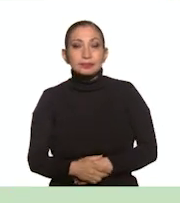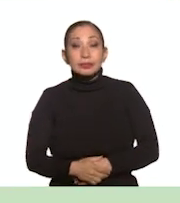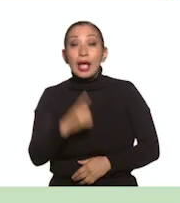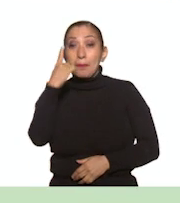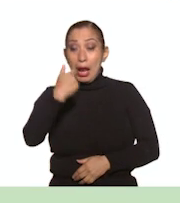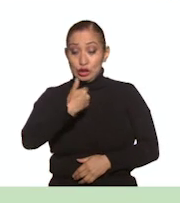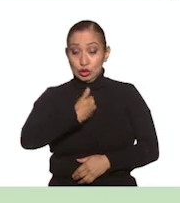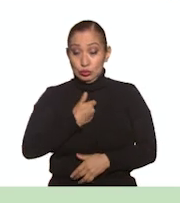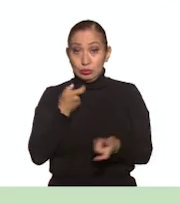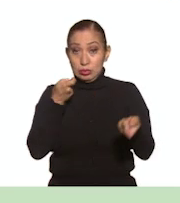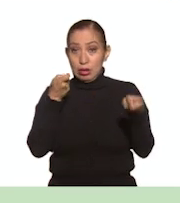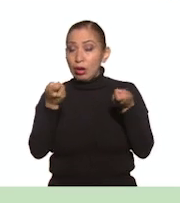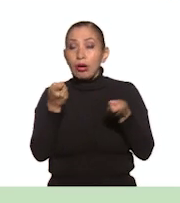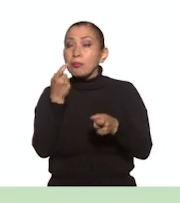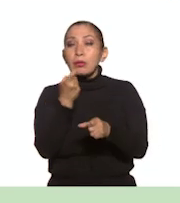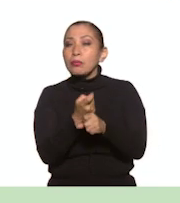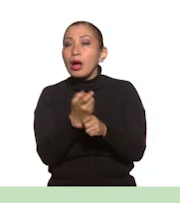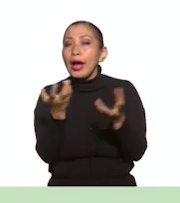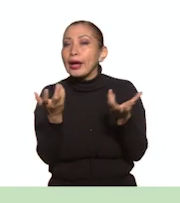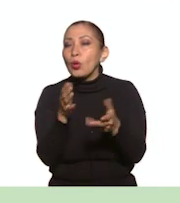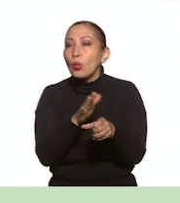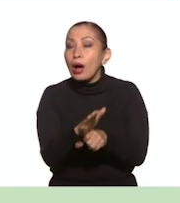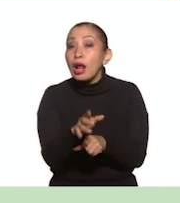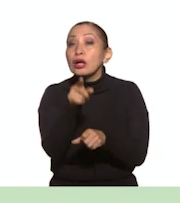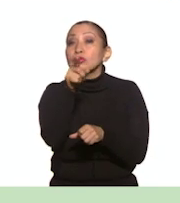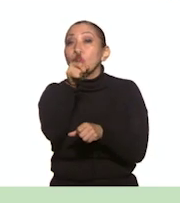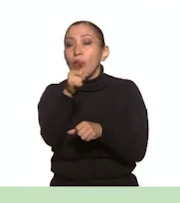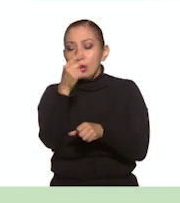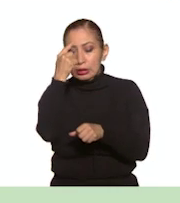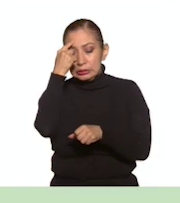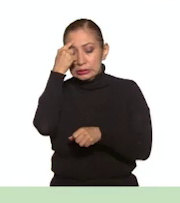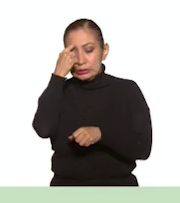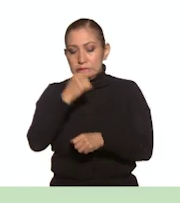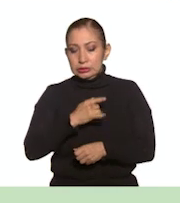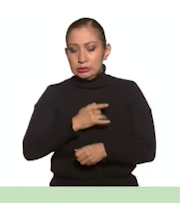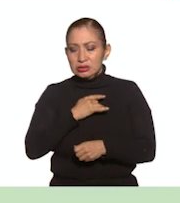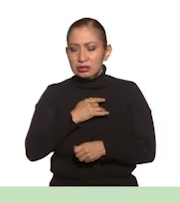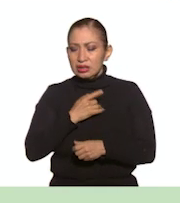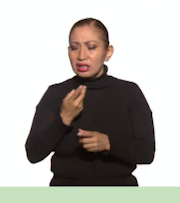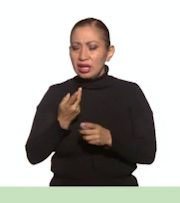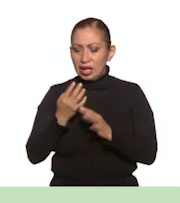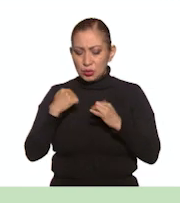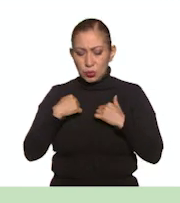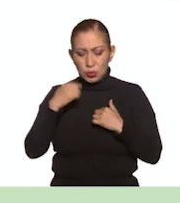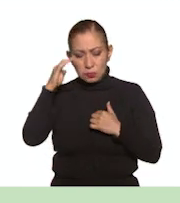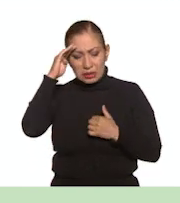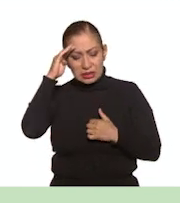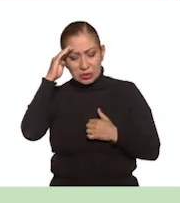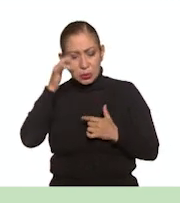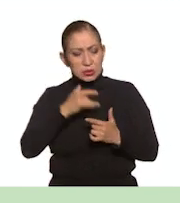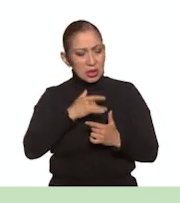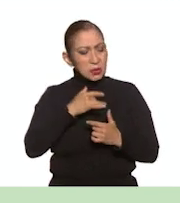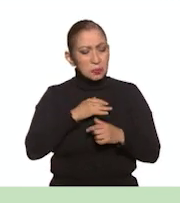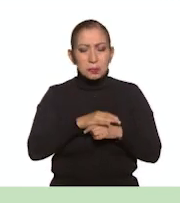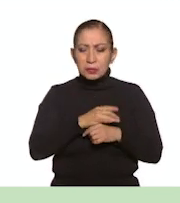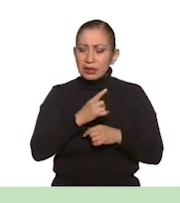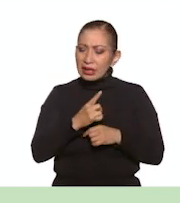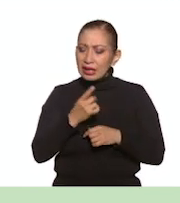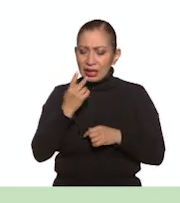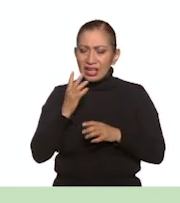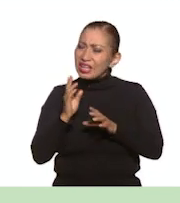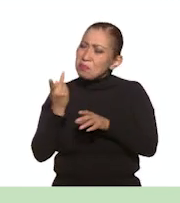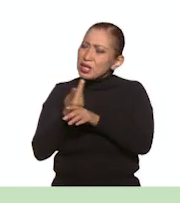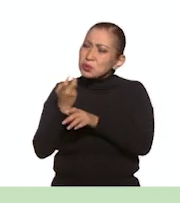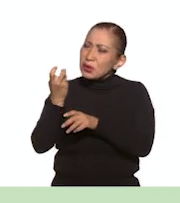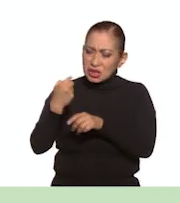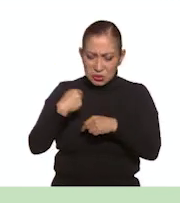Para autorregularnos, lo primero que debemos hacer es ser consciente de qué o qué estás pensando o sintiendo. Indagar cuál es la